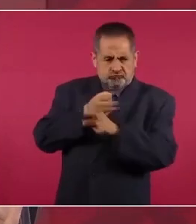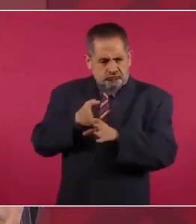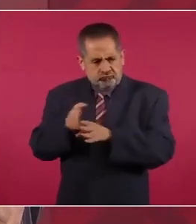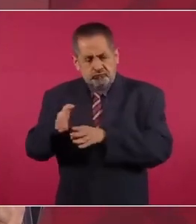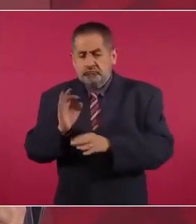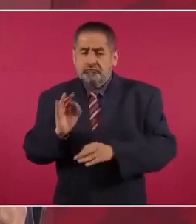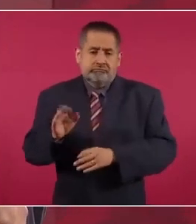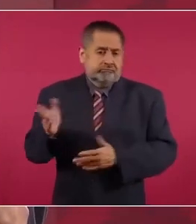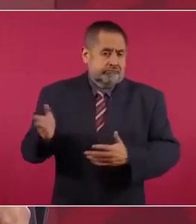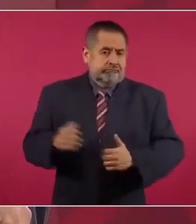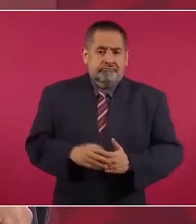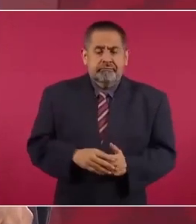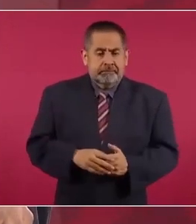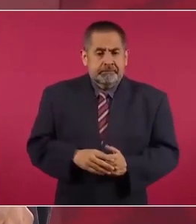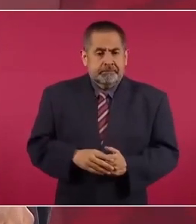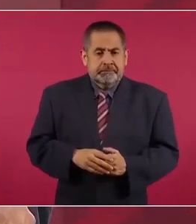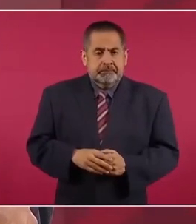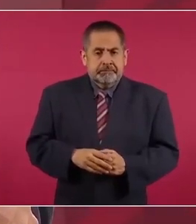y